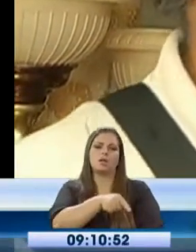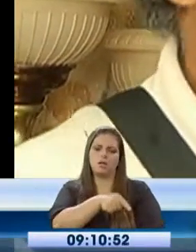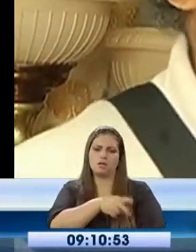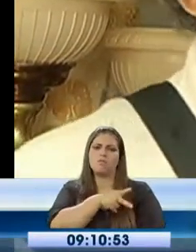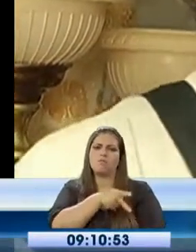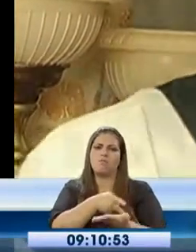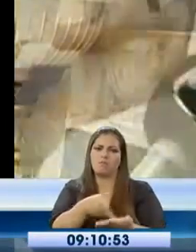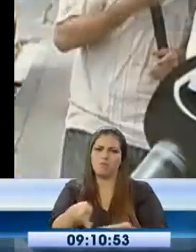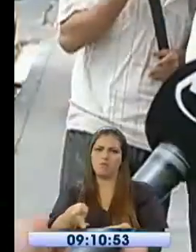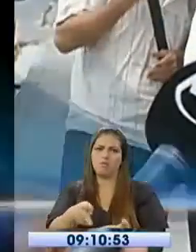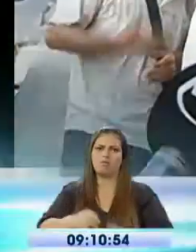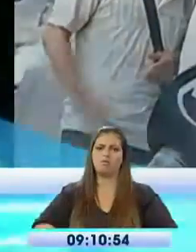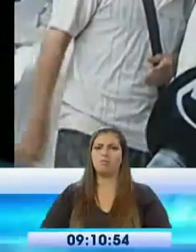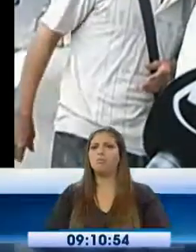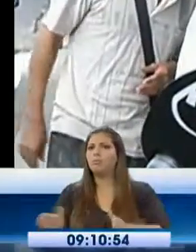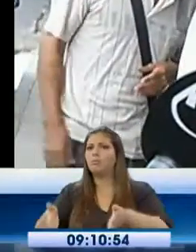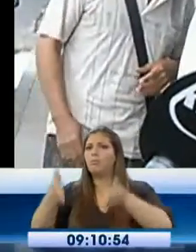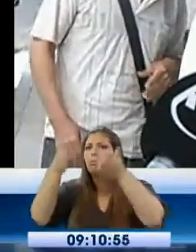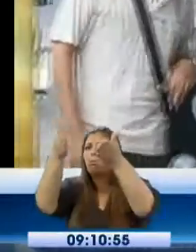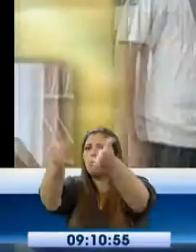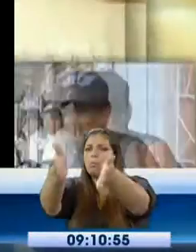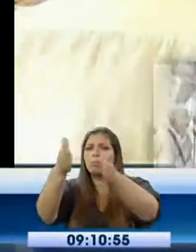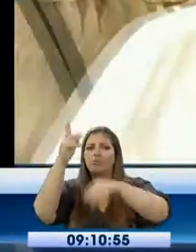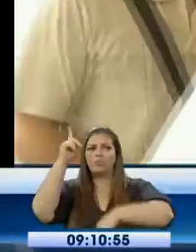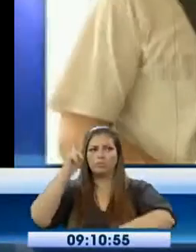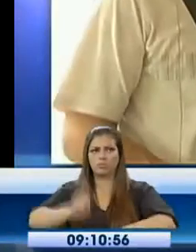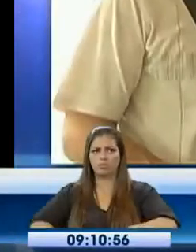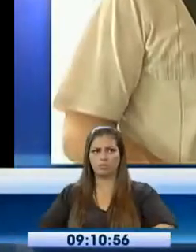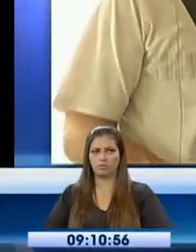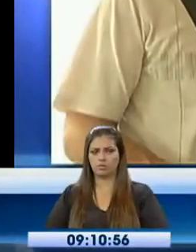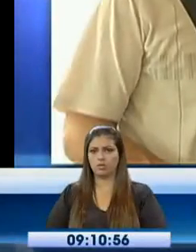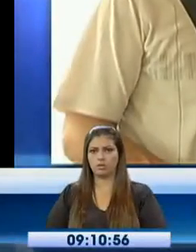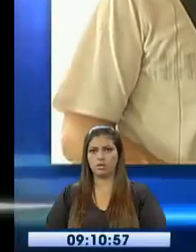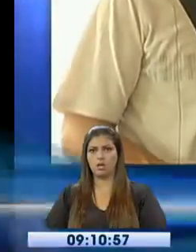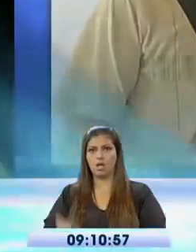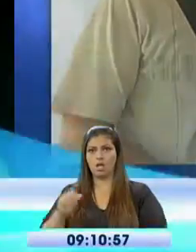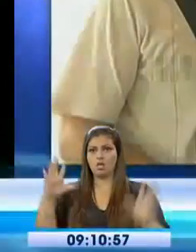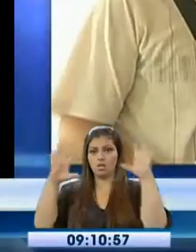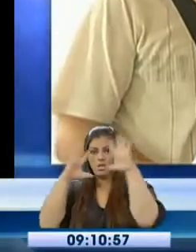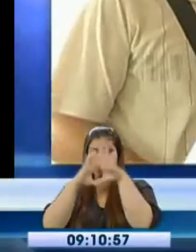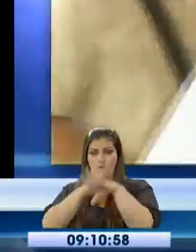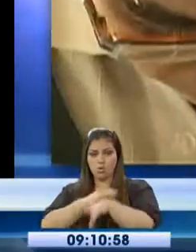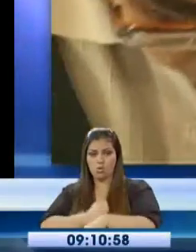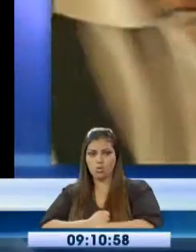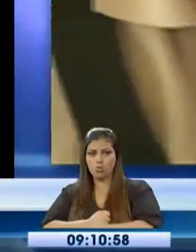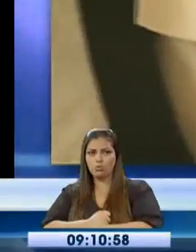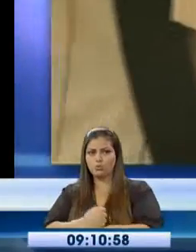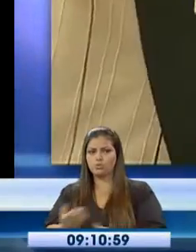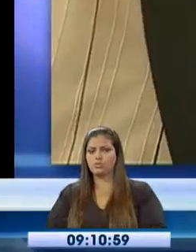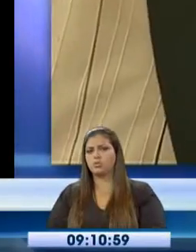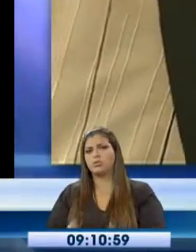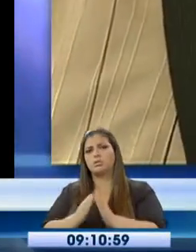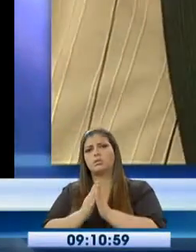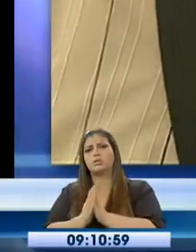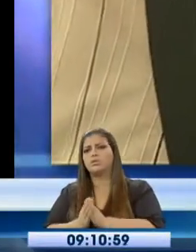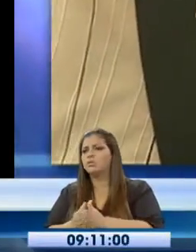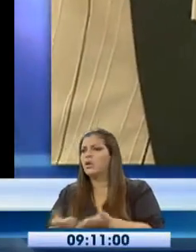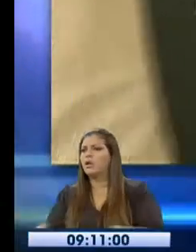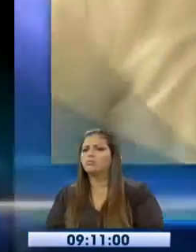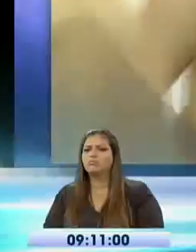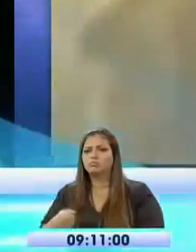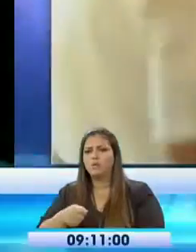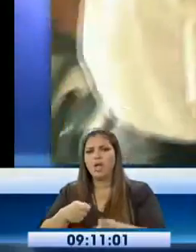no he podido hacerlo. Nosotros por aquí cogimos de noche para que le den una taza de café, ayúdenos por favor, porque esos señores no